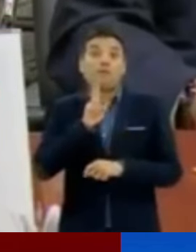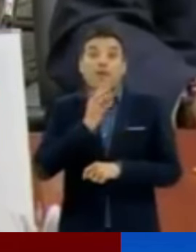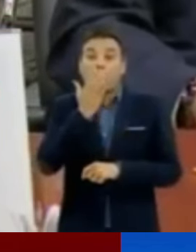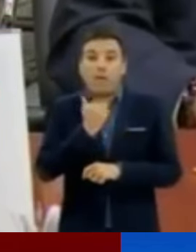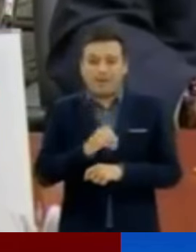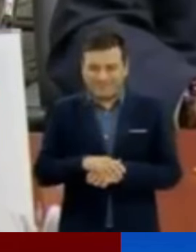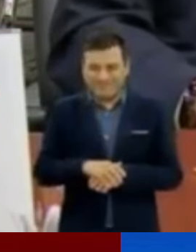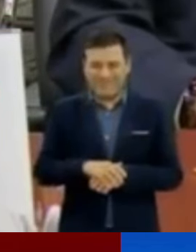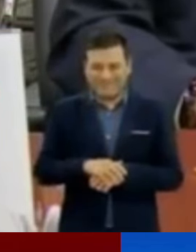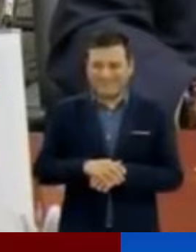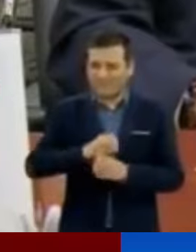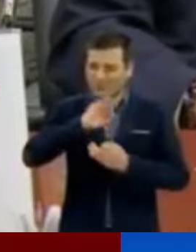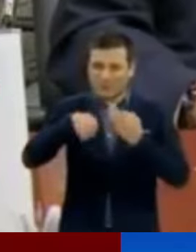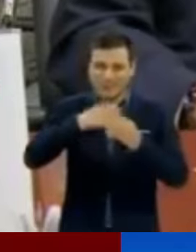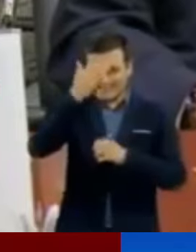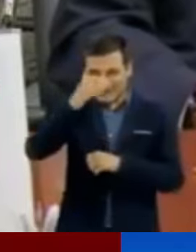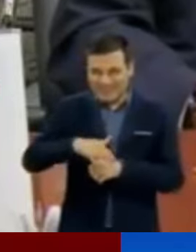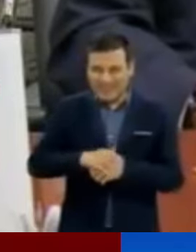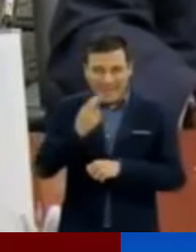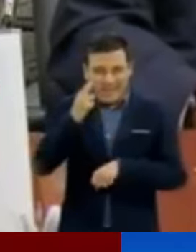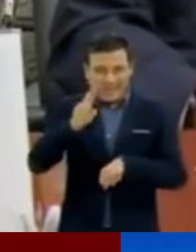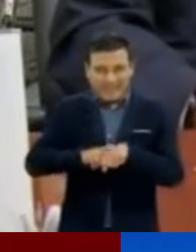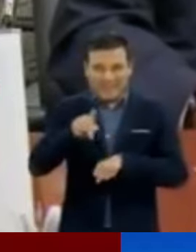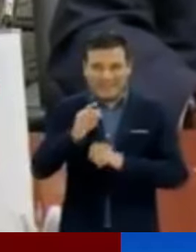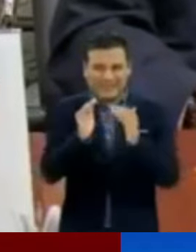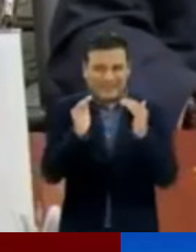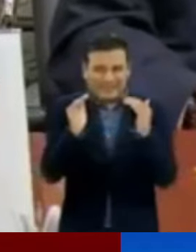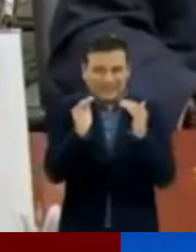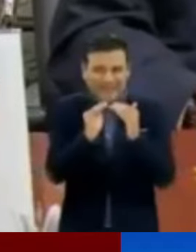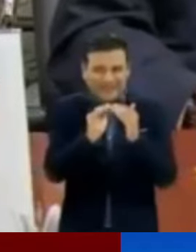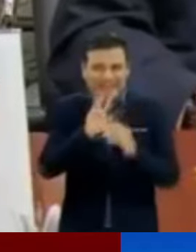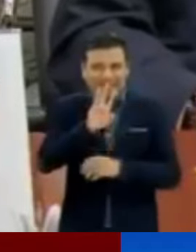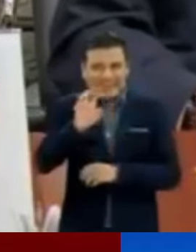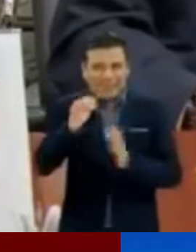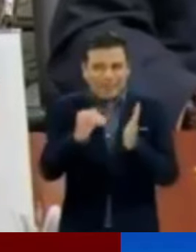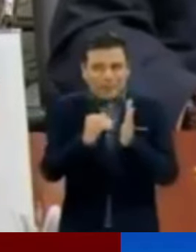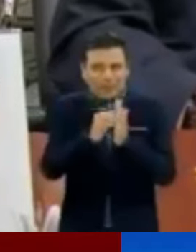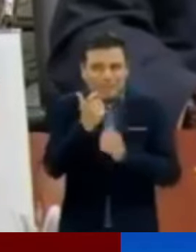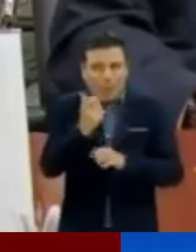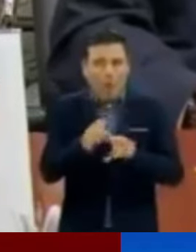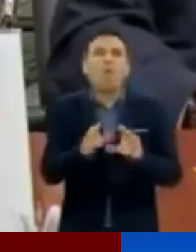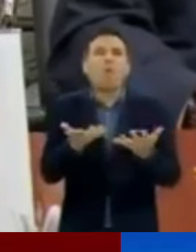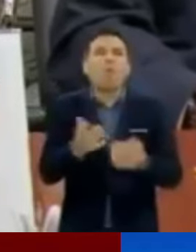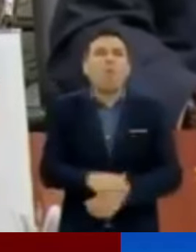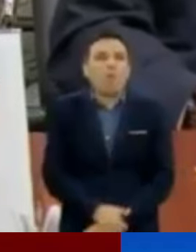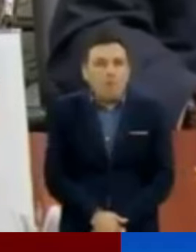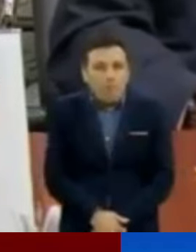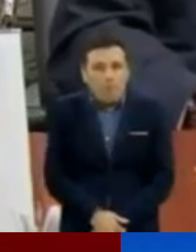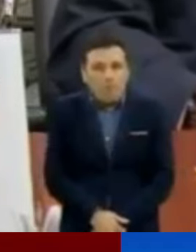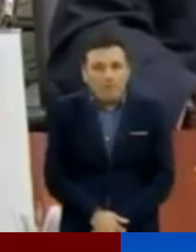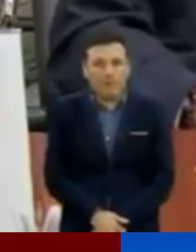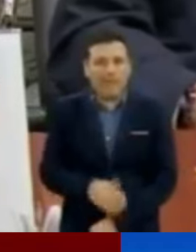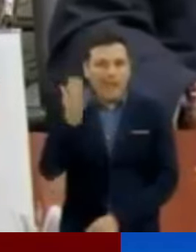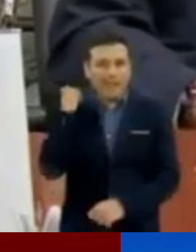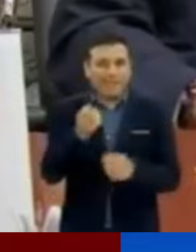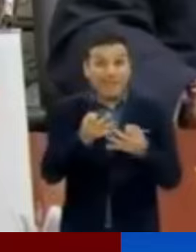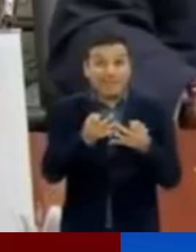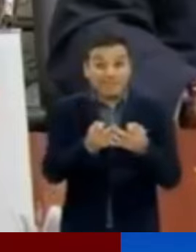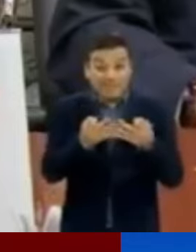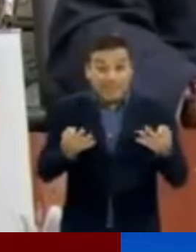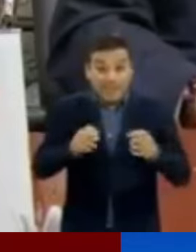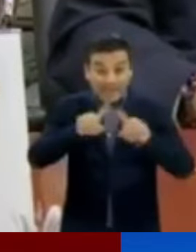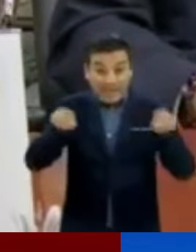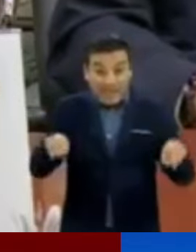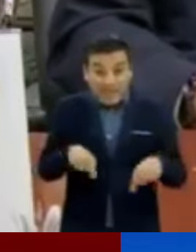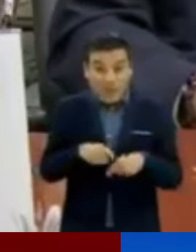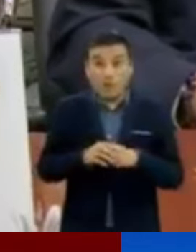lo que es. Es un delincuente, tuvo una casa de más de 300 millones de pesos. Compró terrenos a un precio muy, muy